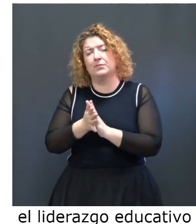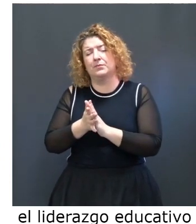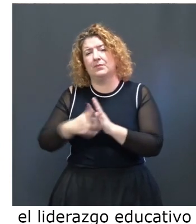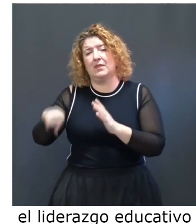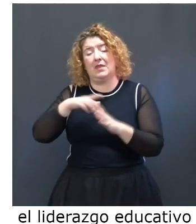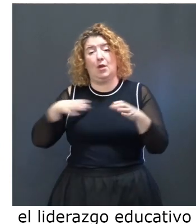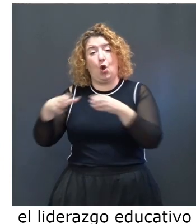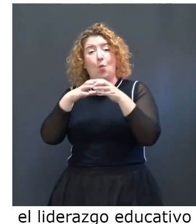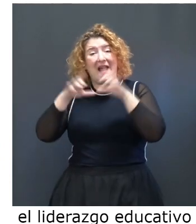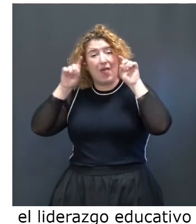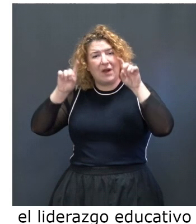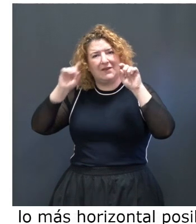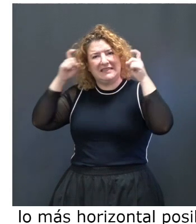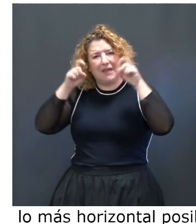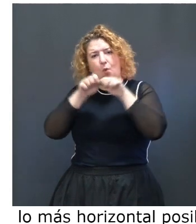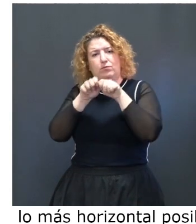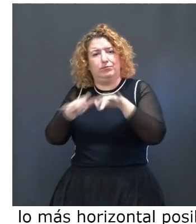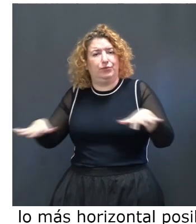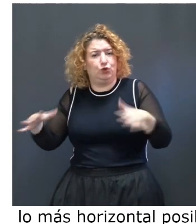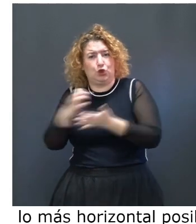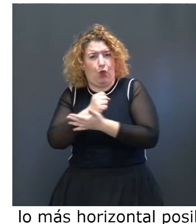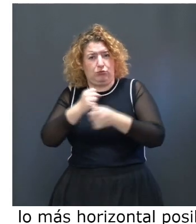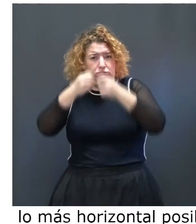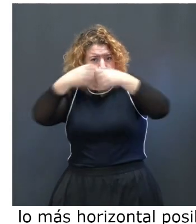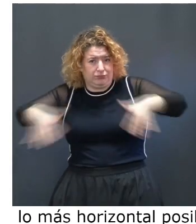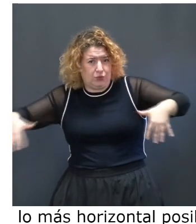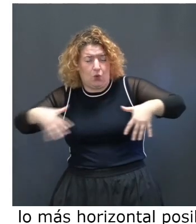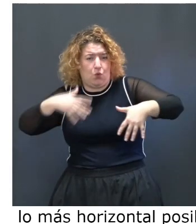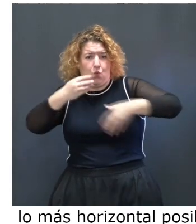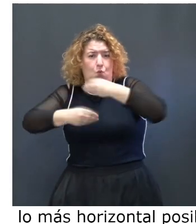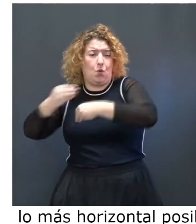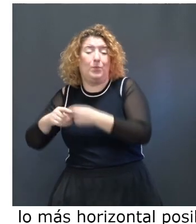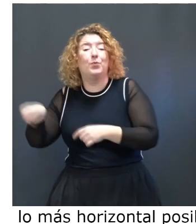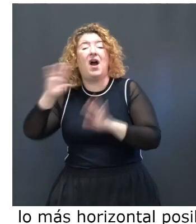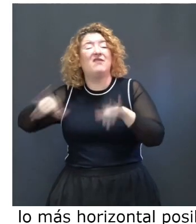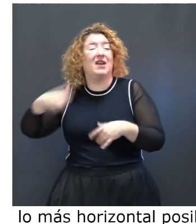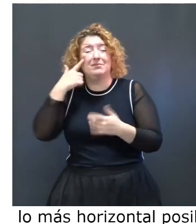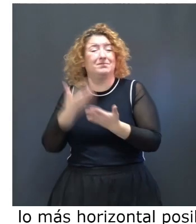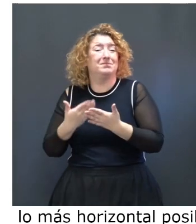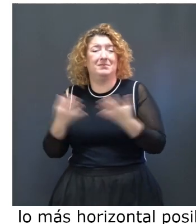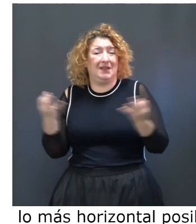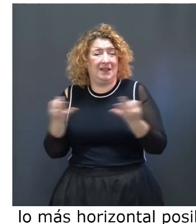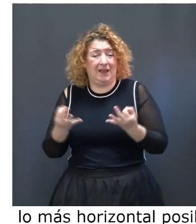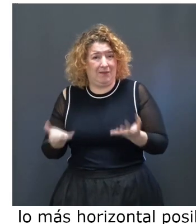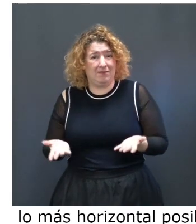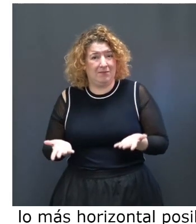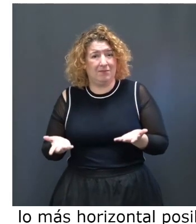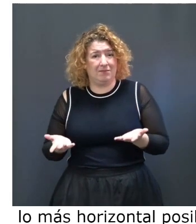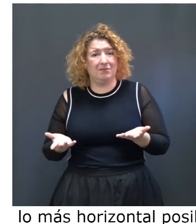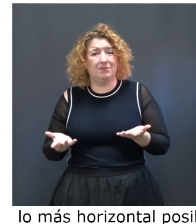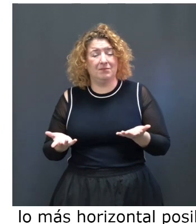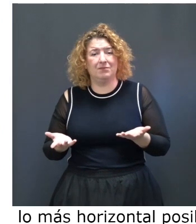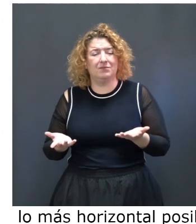la comunidad educativa, ¿no? Porque al final sí que se evidencia que los datos evidencian